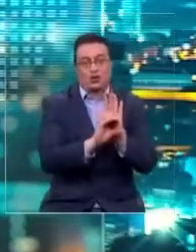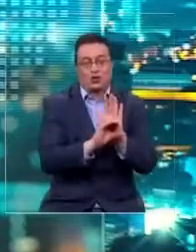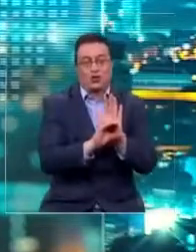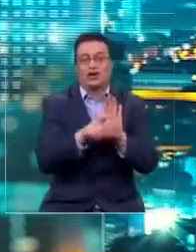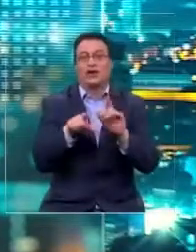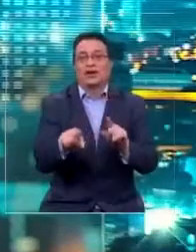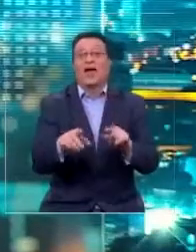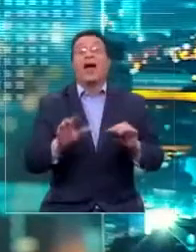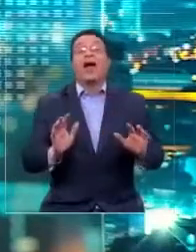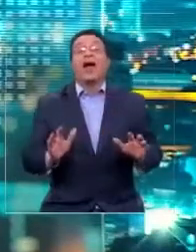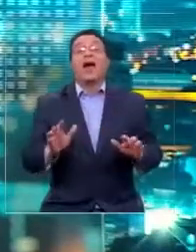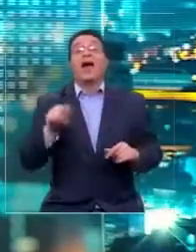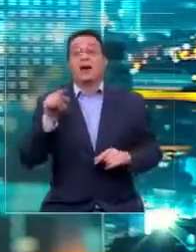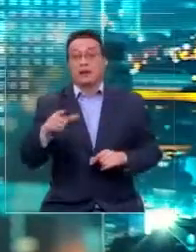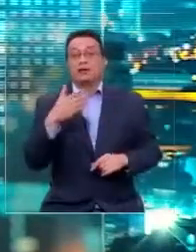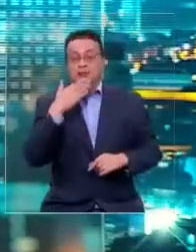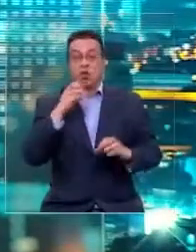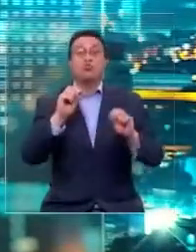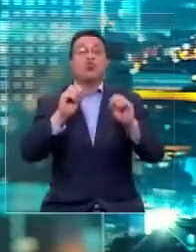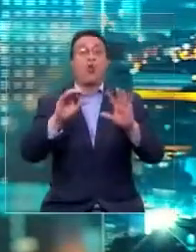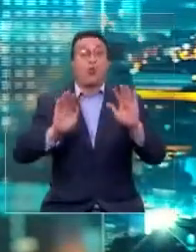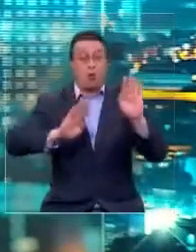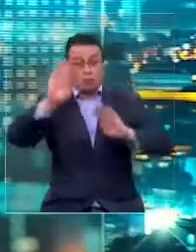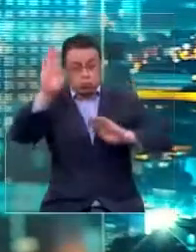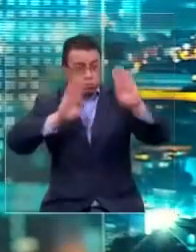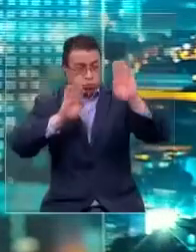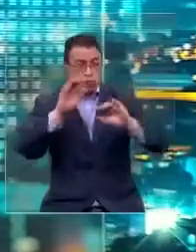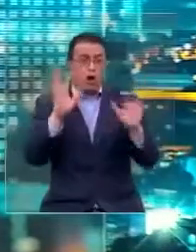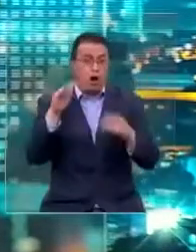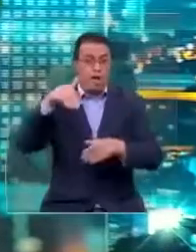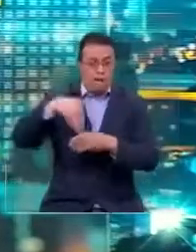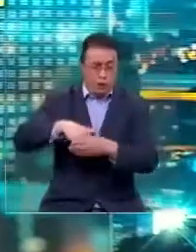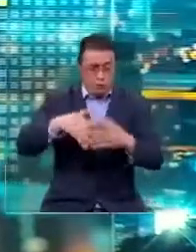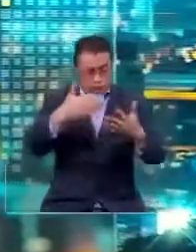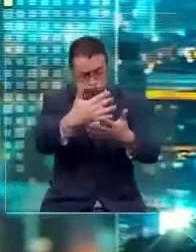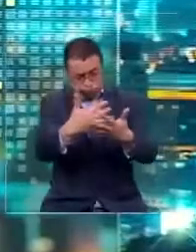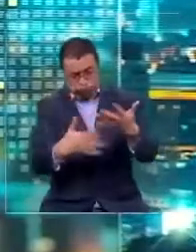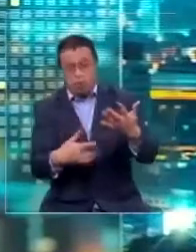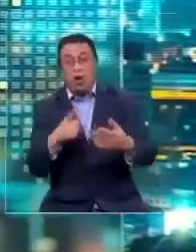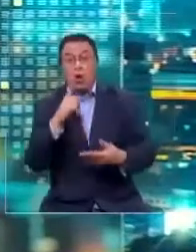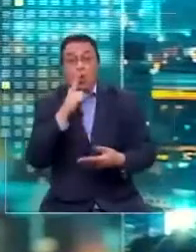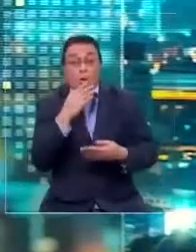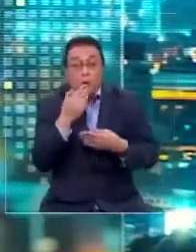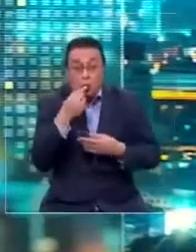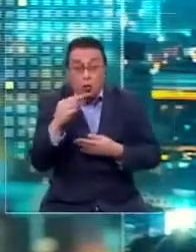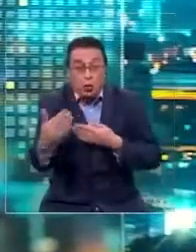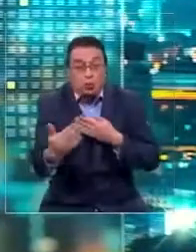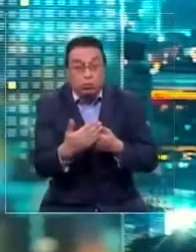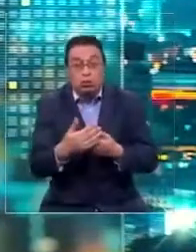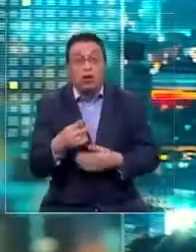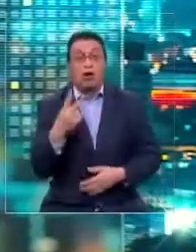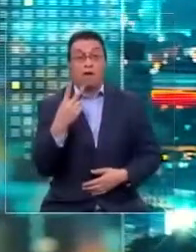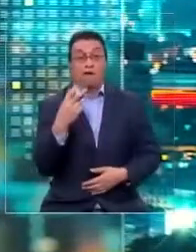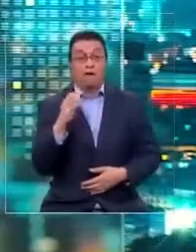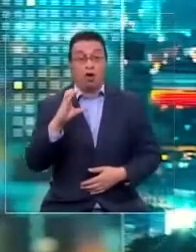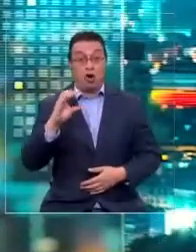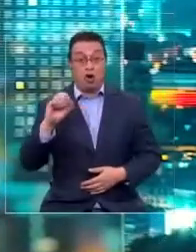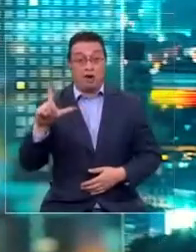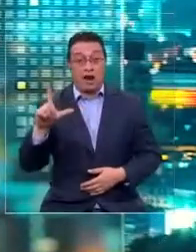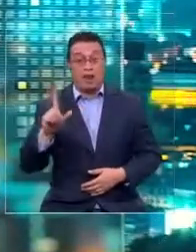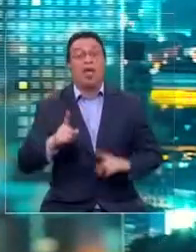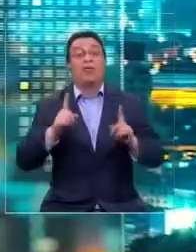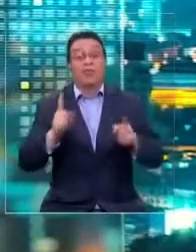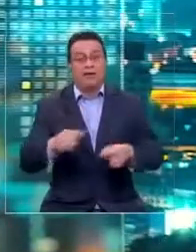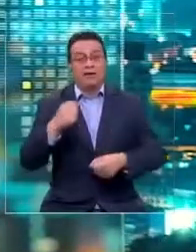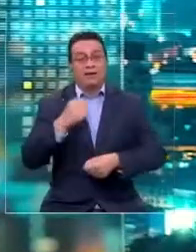porque es un proceso difícil con muchísimos candidatos y muchísima votación. Claro que se hace bastante encima esta petición. Los vocales, de acuerdo a este proyecto, tendrían que